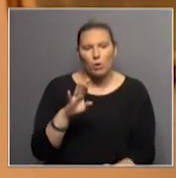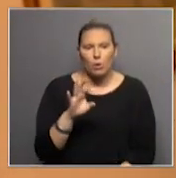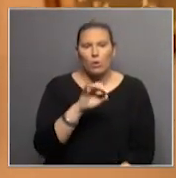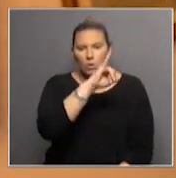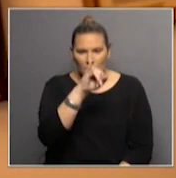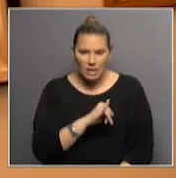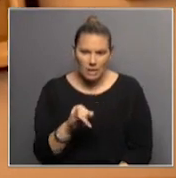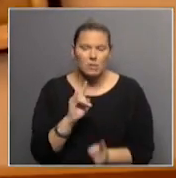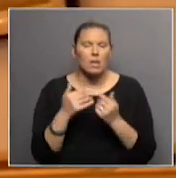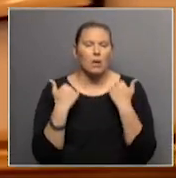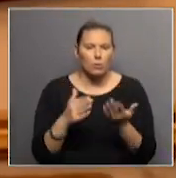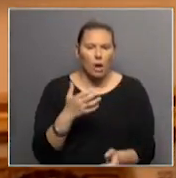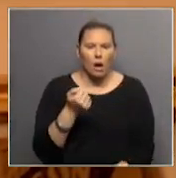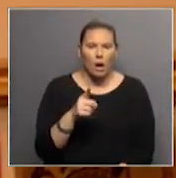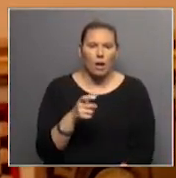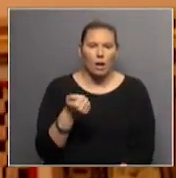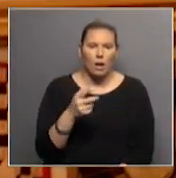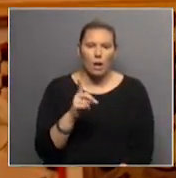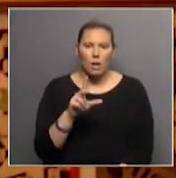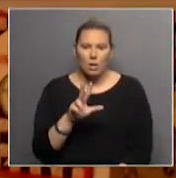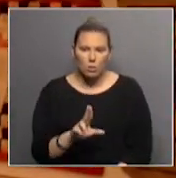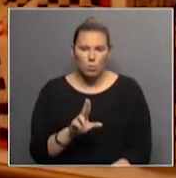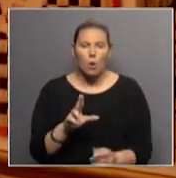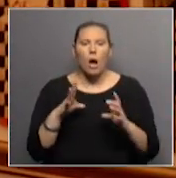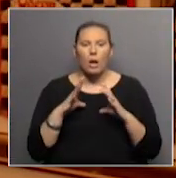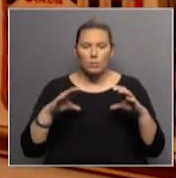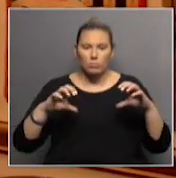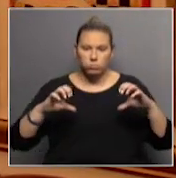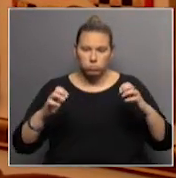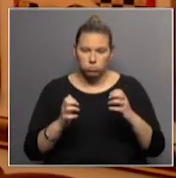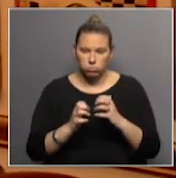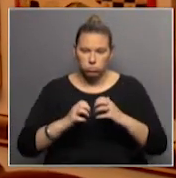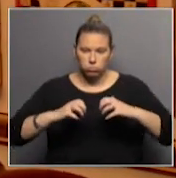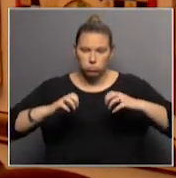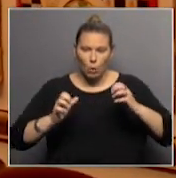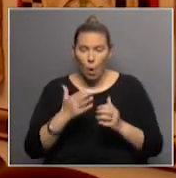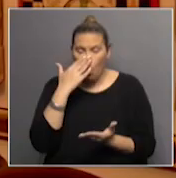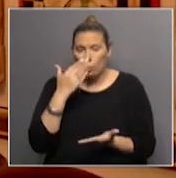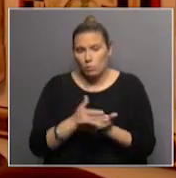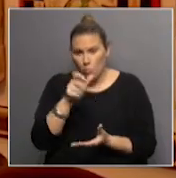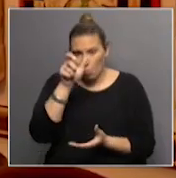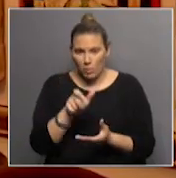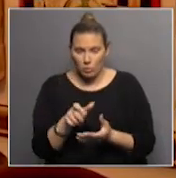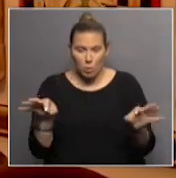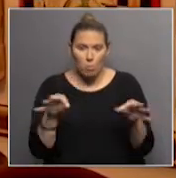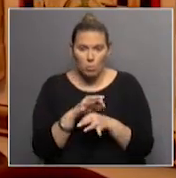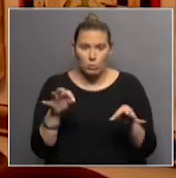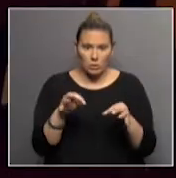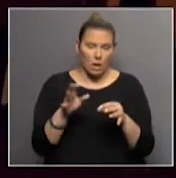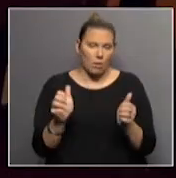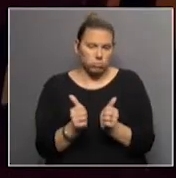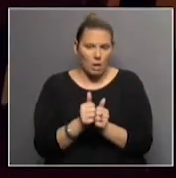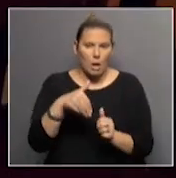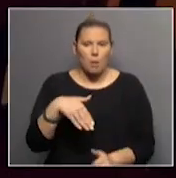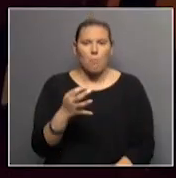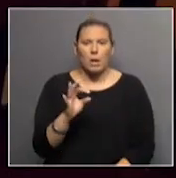hay cosas donadas por Agadu, tenemos un bandoneón de uno de los últimos bandoneonistas, de Matos,